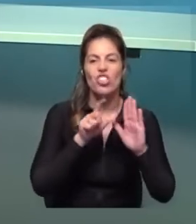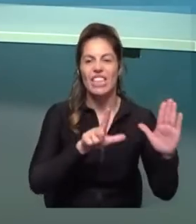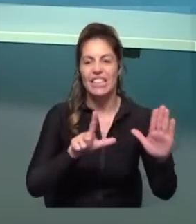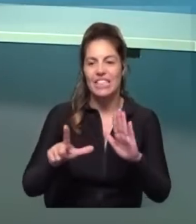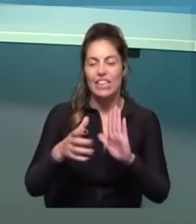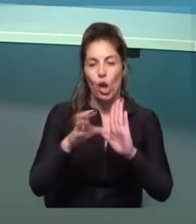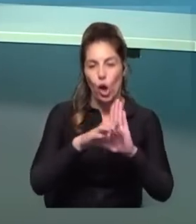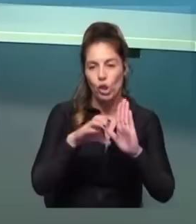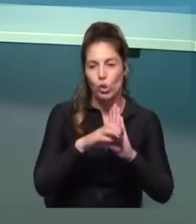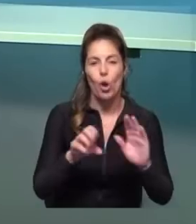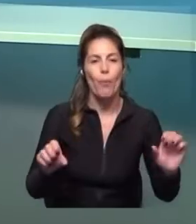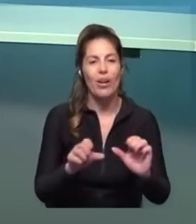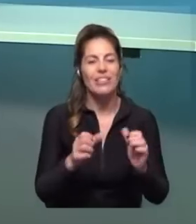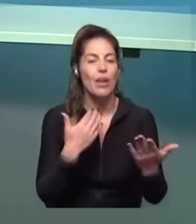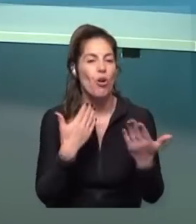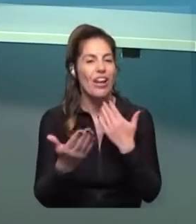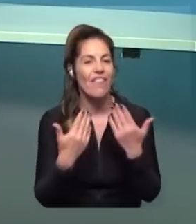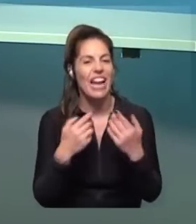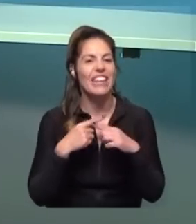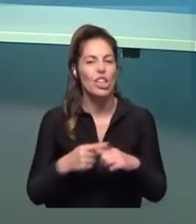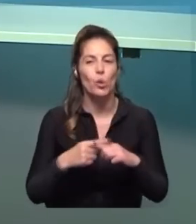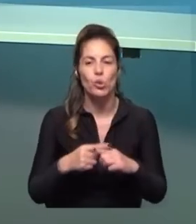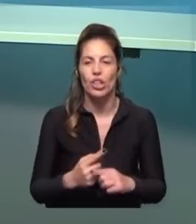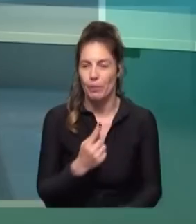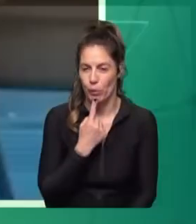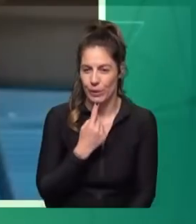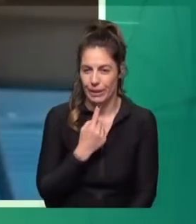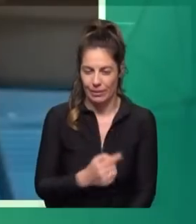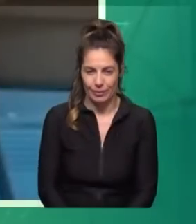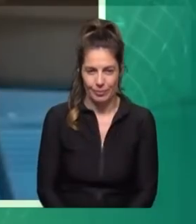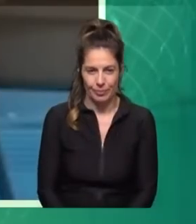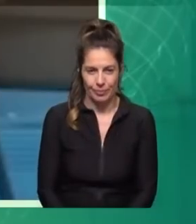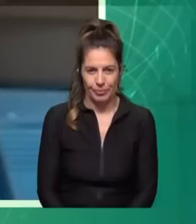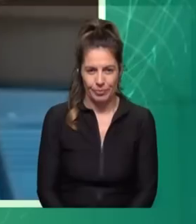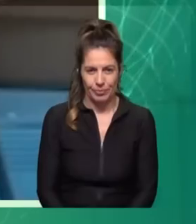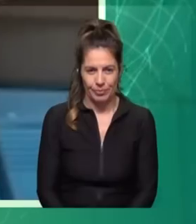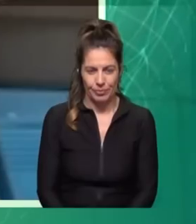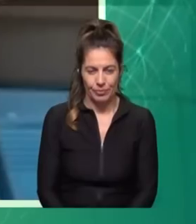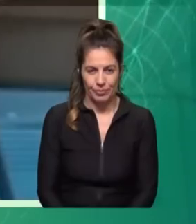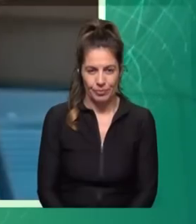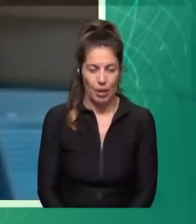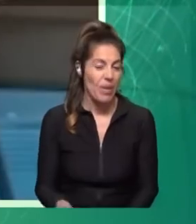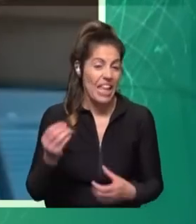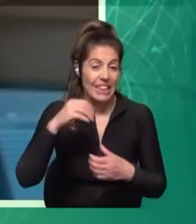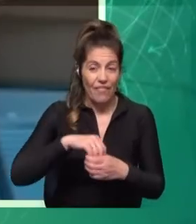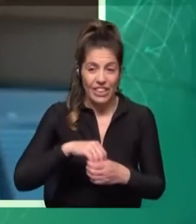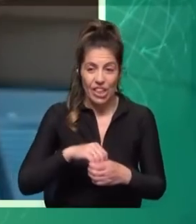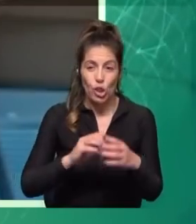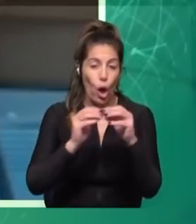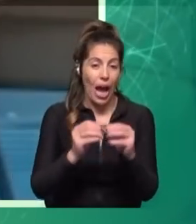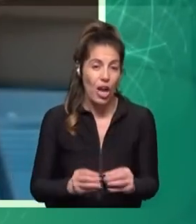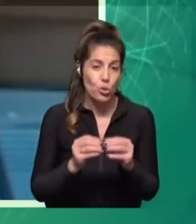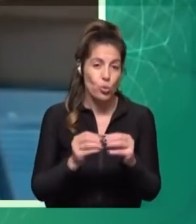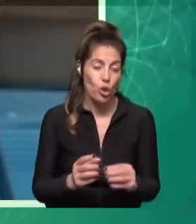por hacer referencia a distintas discusiones políticas y viene interviniendo en asuntos políticos